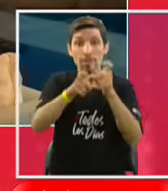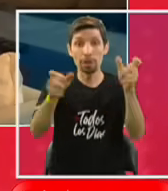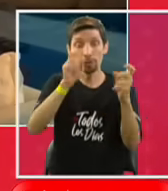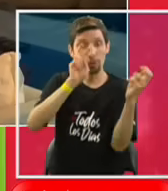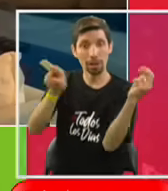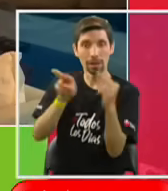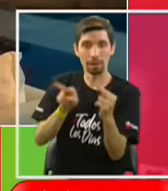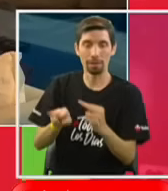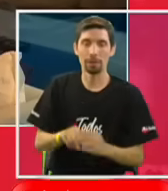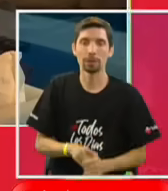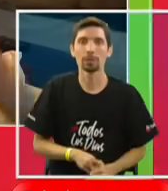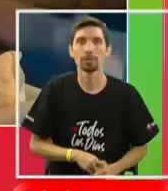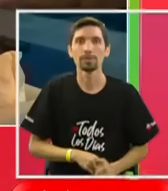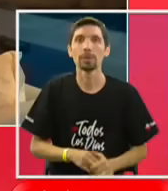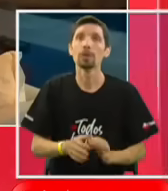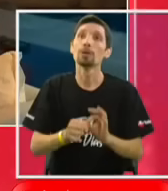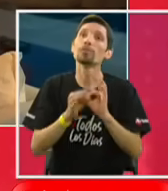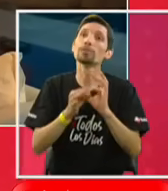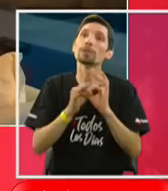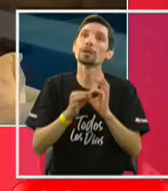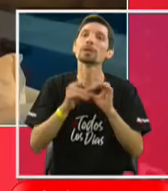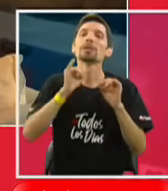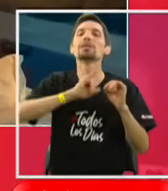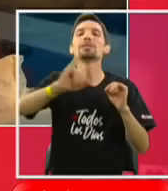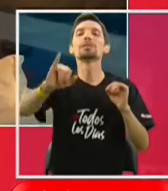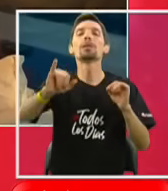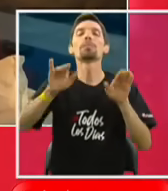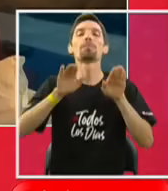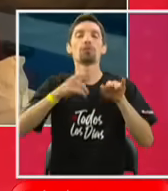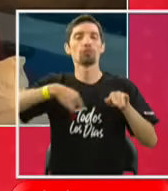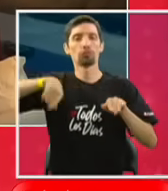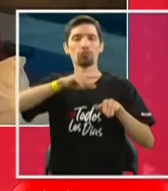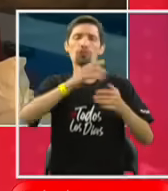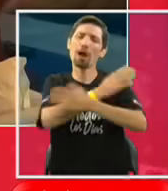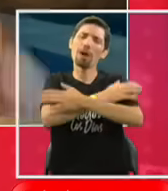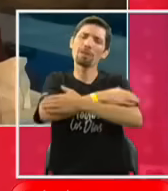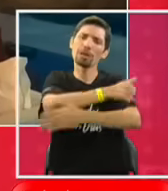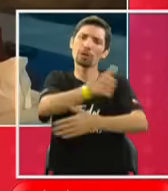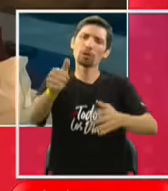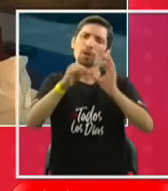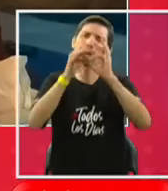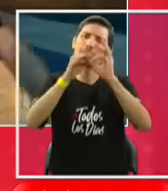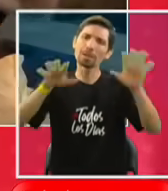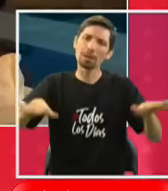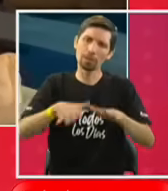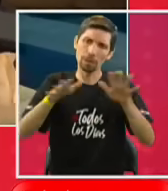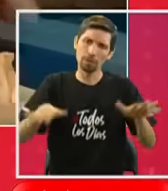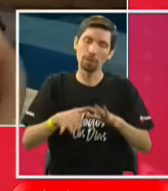gracias. Muy bien, Estefan. Siempre cuente con nosotros. Un gran abrazo a todos y gracias por el esfuerzo. Gracias. Gracias a ti, Estefan.